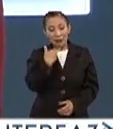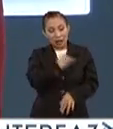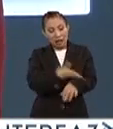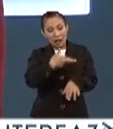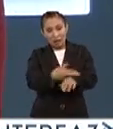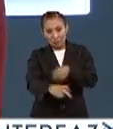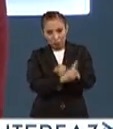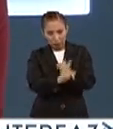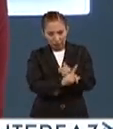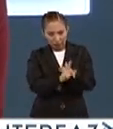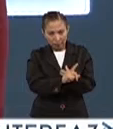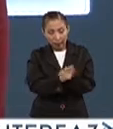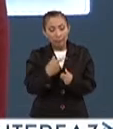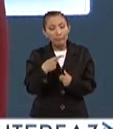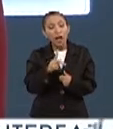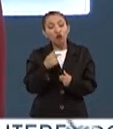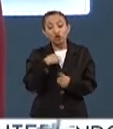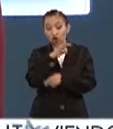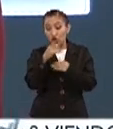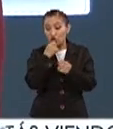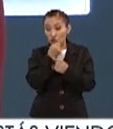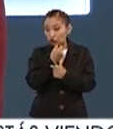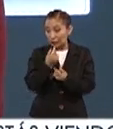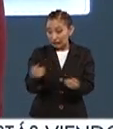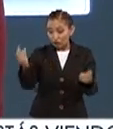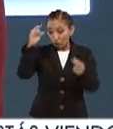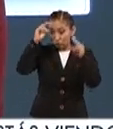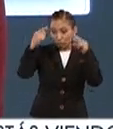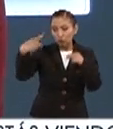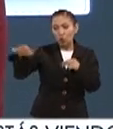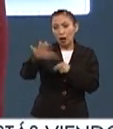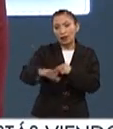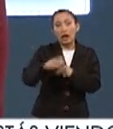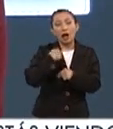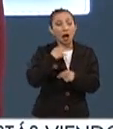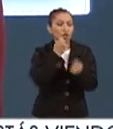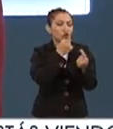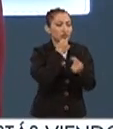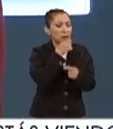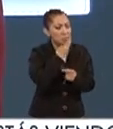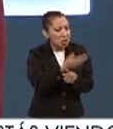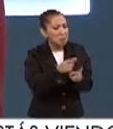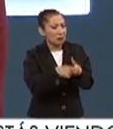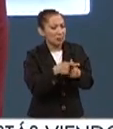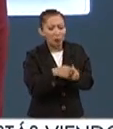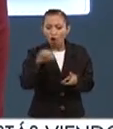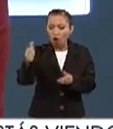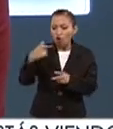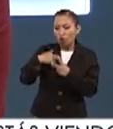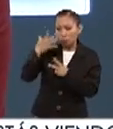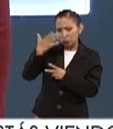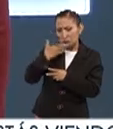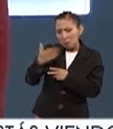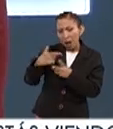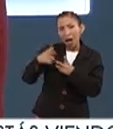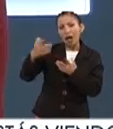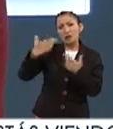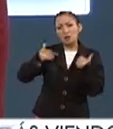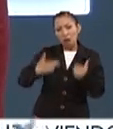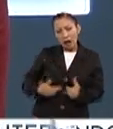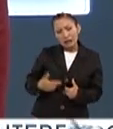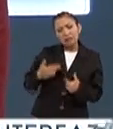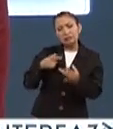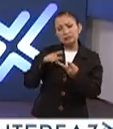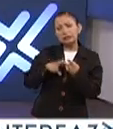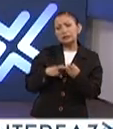resolver problemas. Sin embargo, todos los niños sobredotados tienen sus áreas. Por ejemplo, unos pueden ser mejores en matemáticas, otros en las áreas